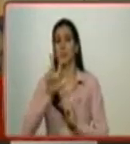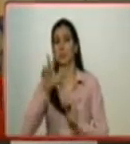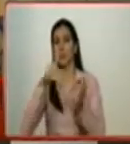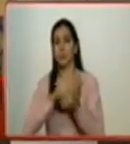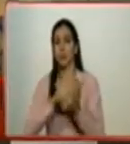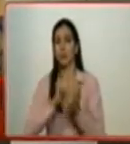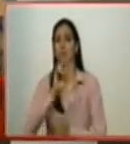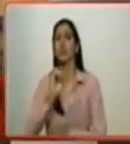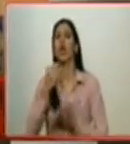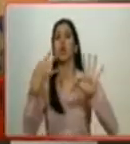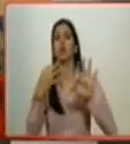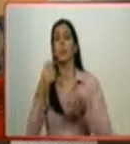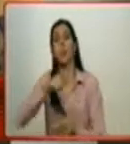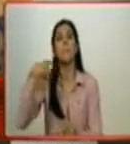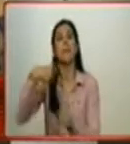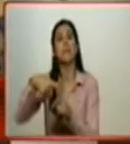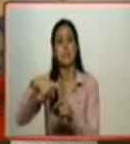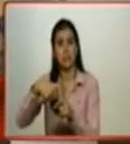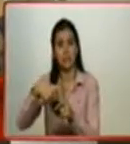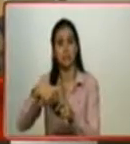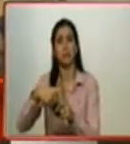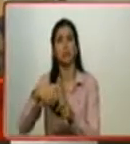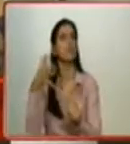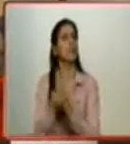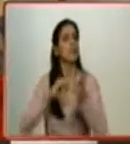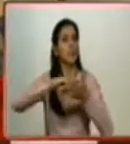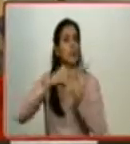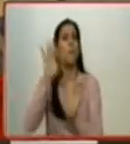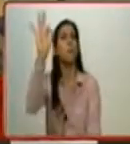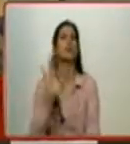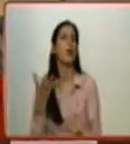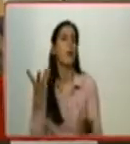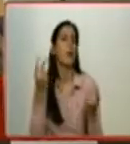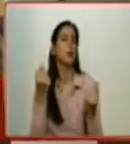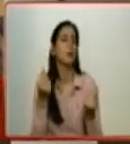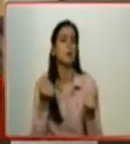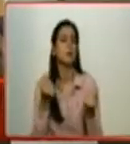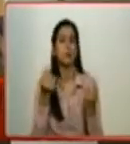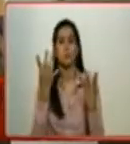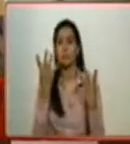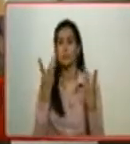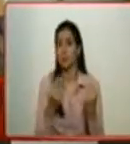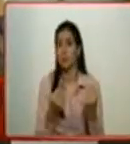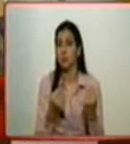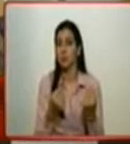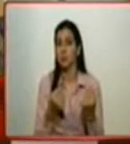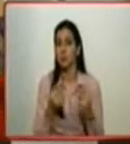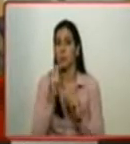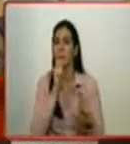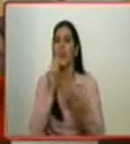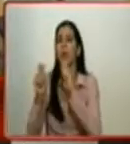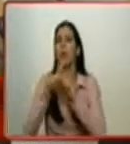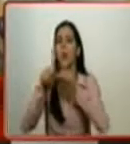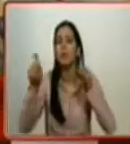53.208 votantes más. Si eso lo llevamos, porque eso es como una encuesta grande, si eso lo llevamos a una encuesta, quiere